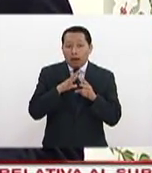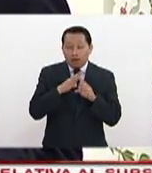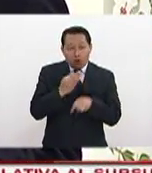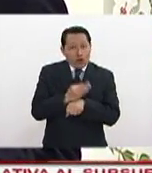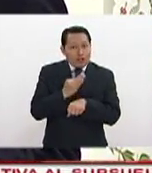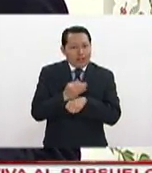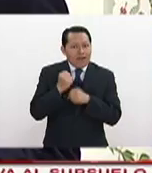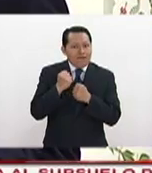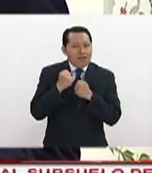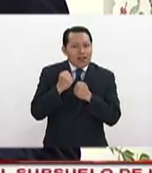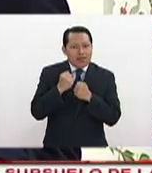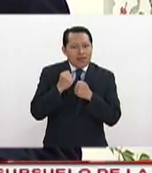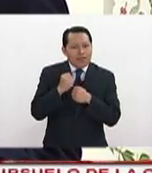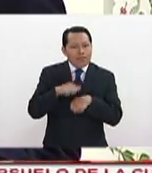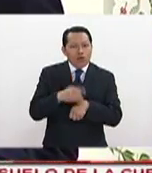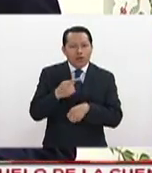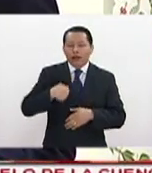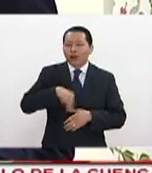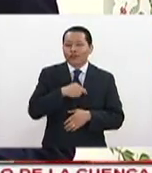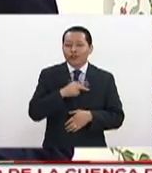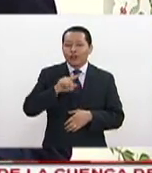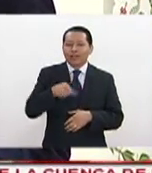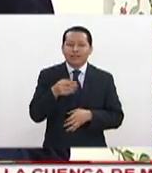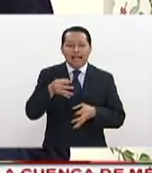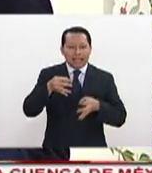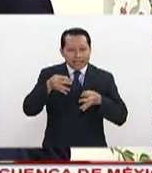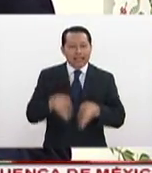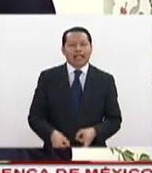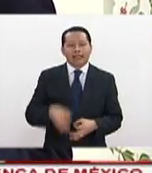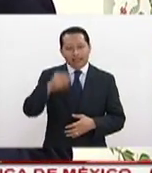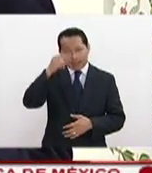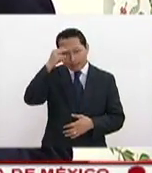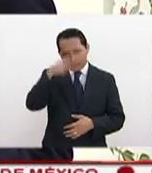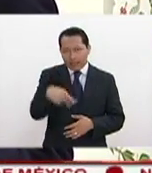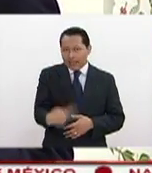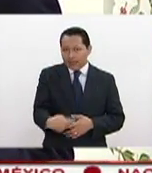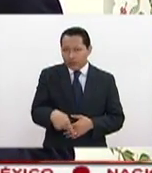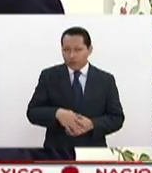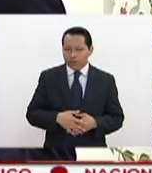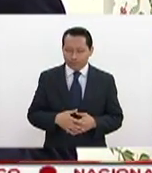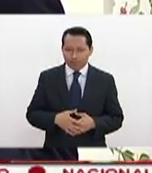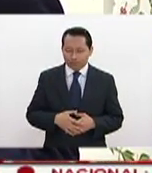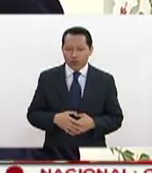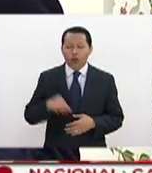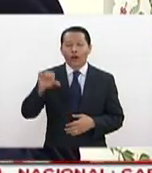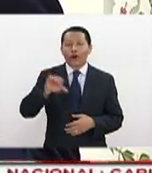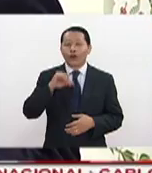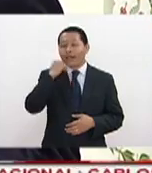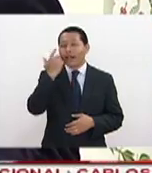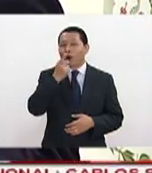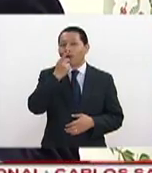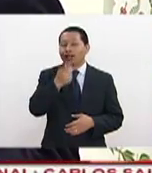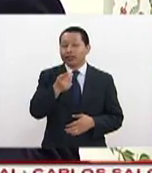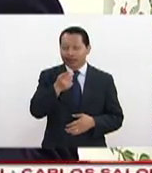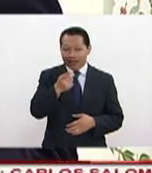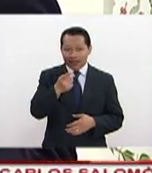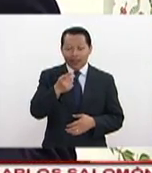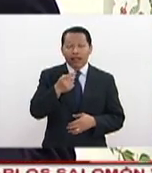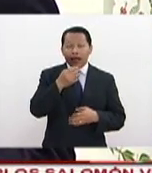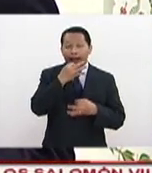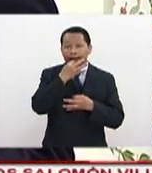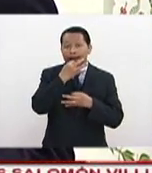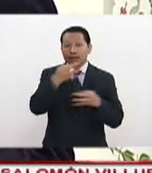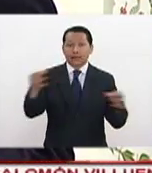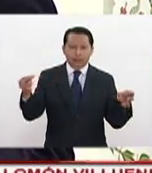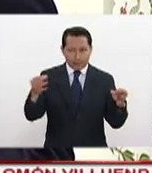alta porque nosotros somos la excelencia de este país. Hoy quiero dirigirles este mensaje